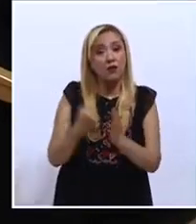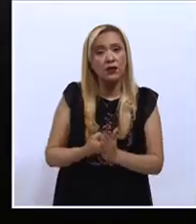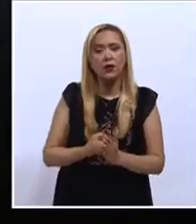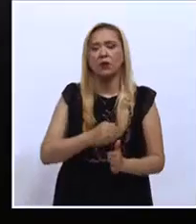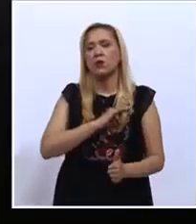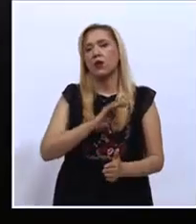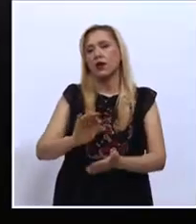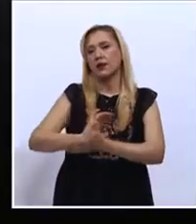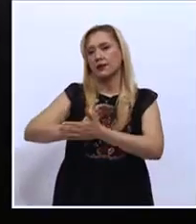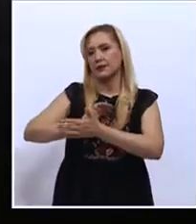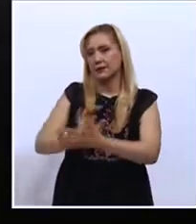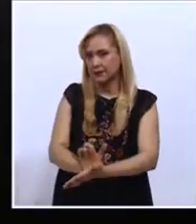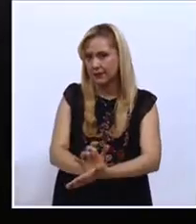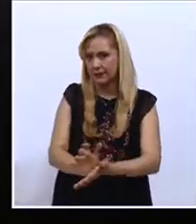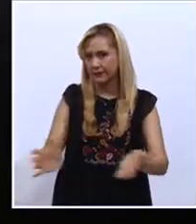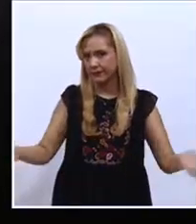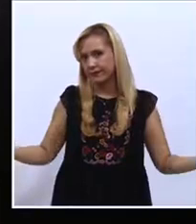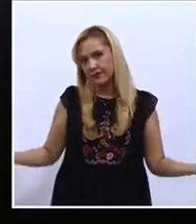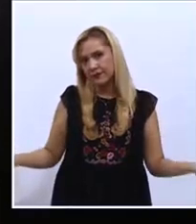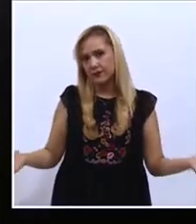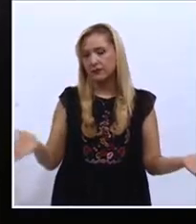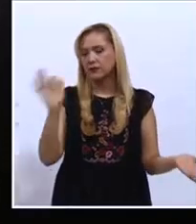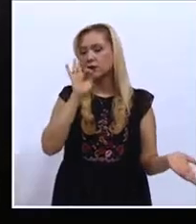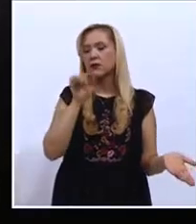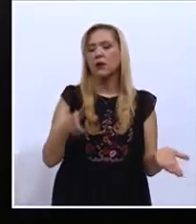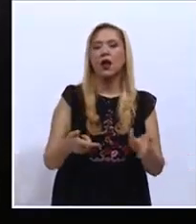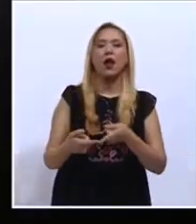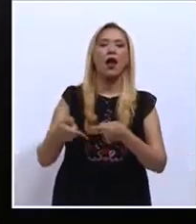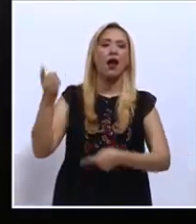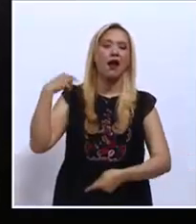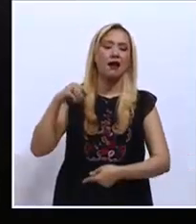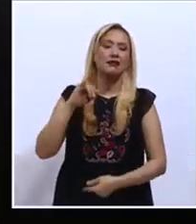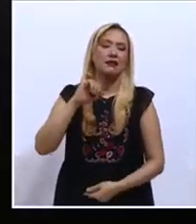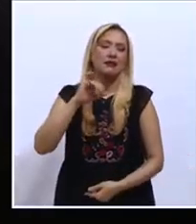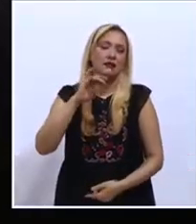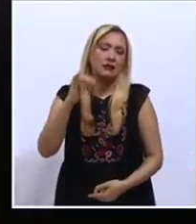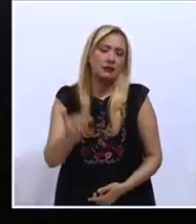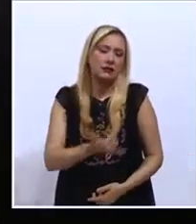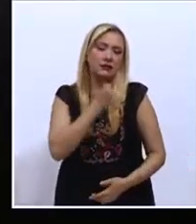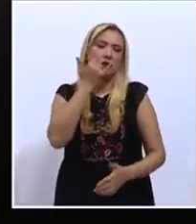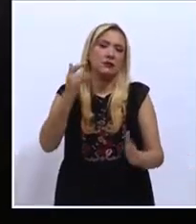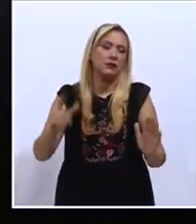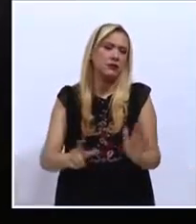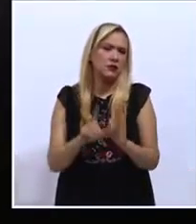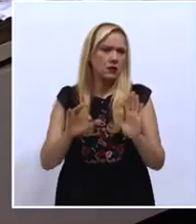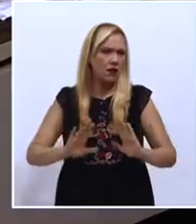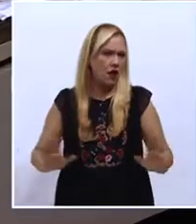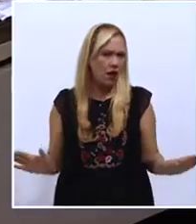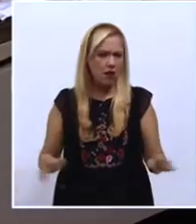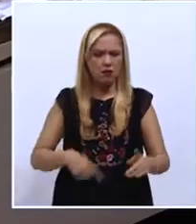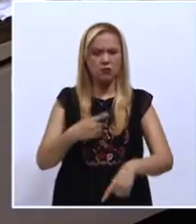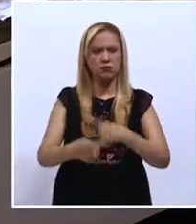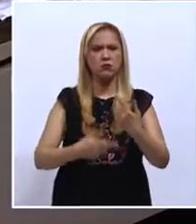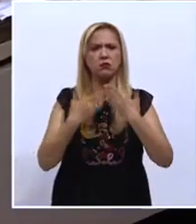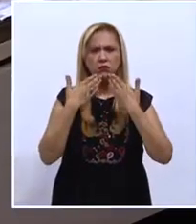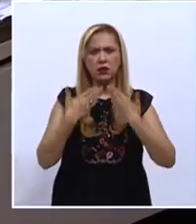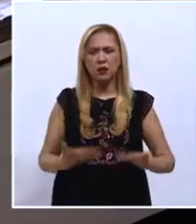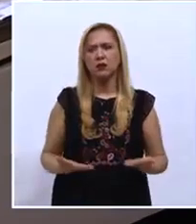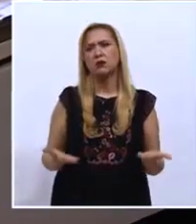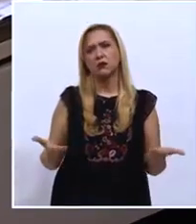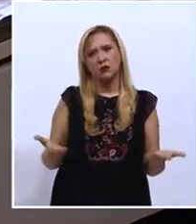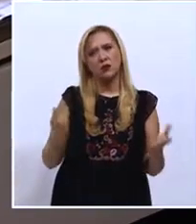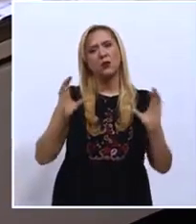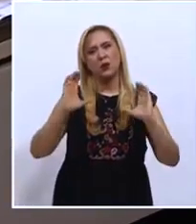una forma de discriminación. Explicó que se trata de una expresión ambigua que puede entenderse o interpretarse de diversas